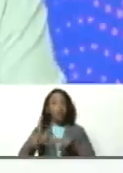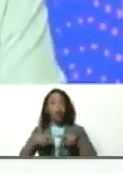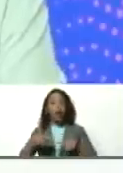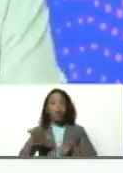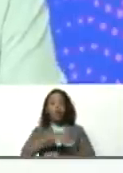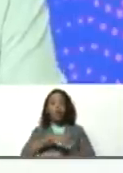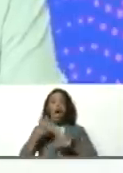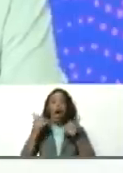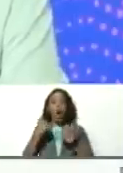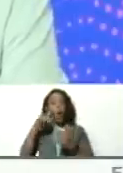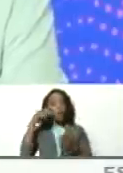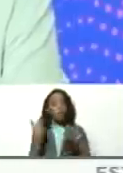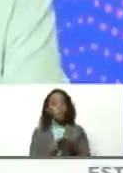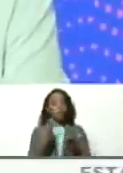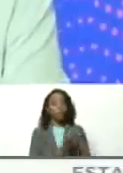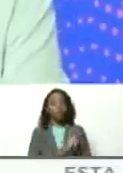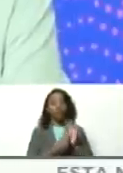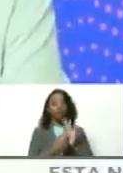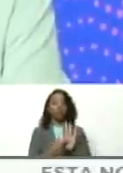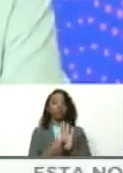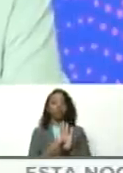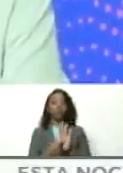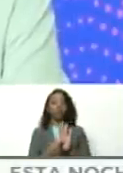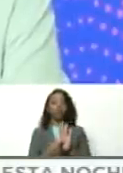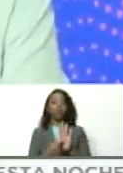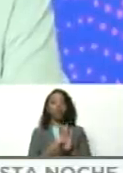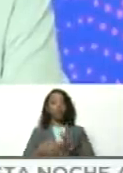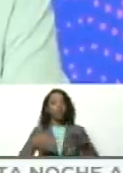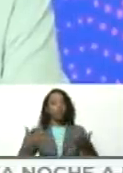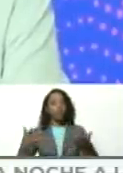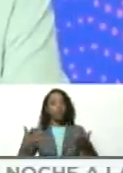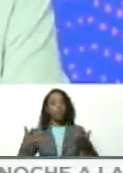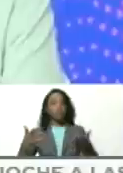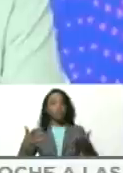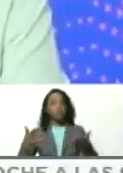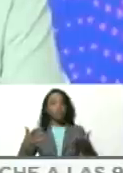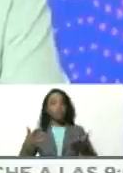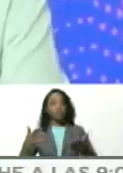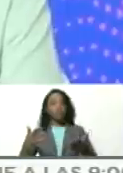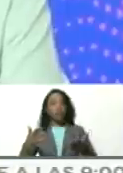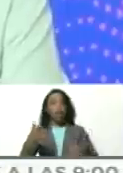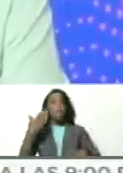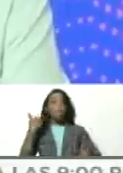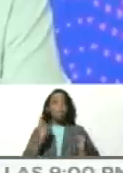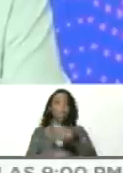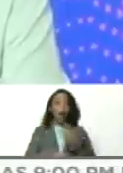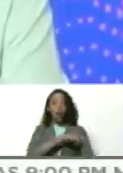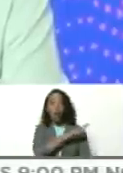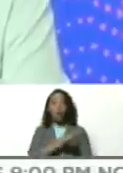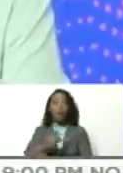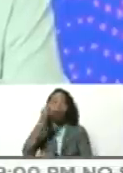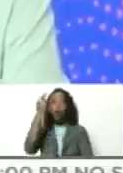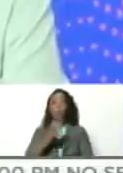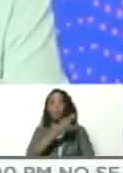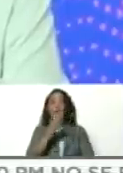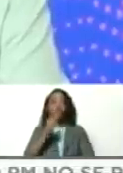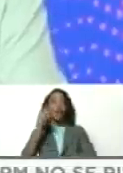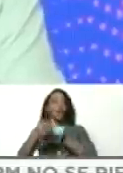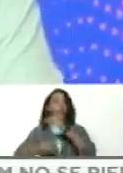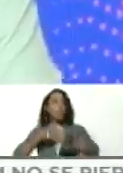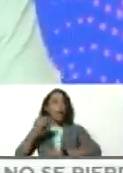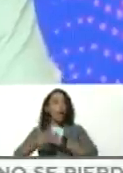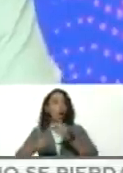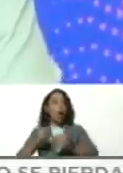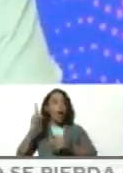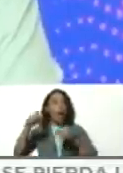ahora tienen que demostrar que van a cumplir las promesas que hicieron